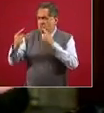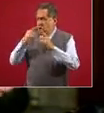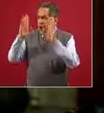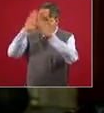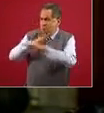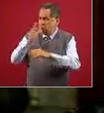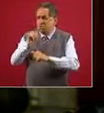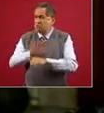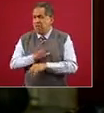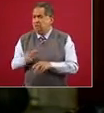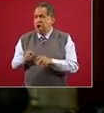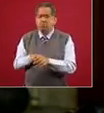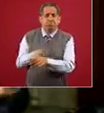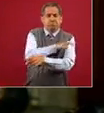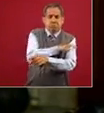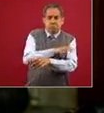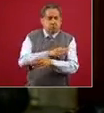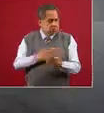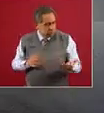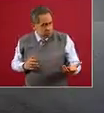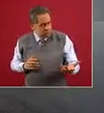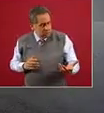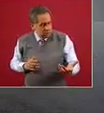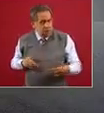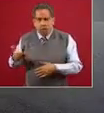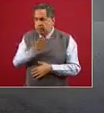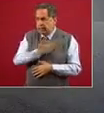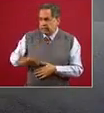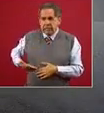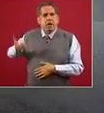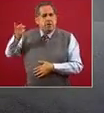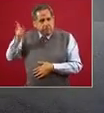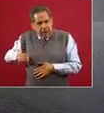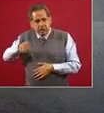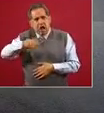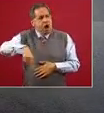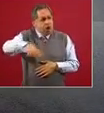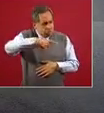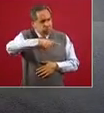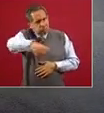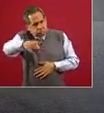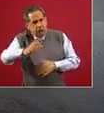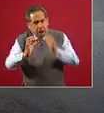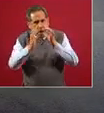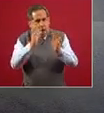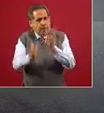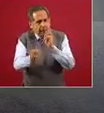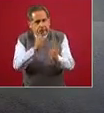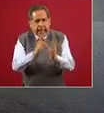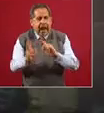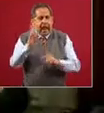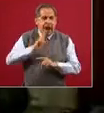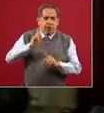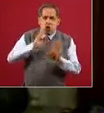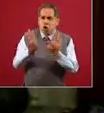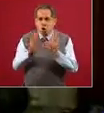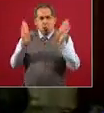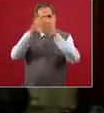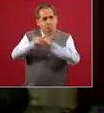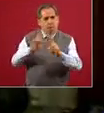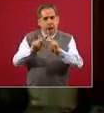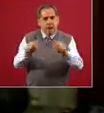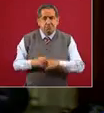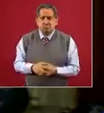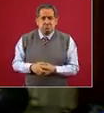Por cierto, contrario a lo que ordenó, mandató aquí en la conferencia el presidente López Obrador, que tenía que resolverse por la vía